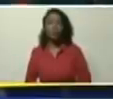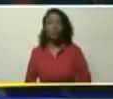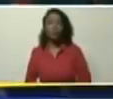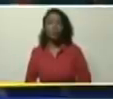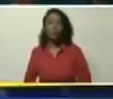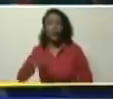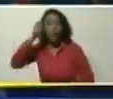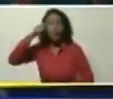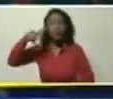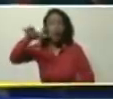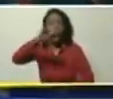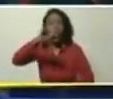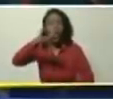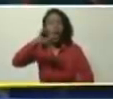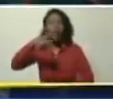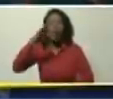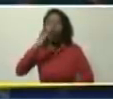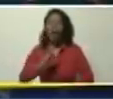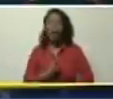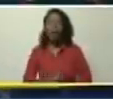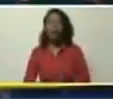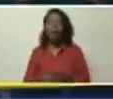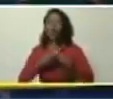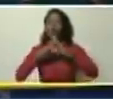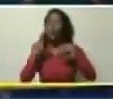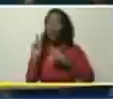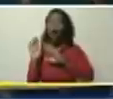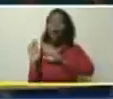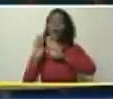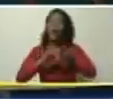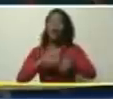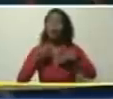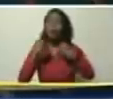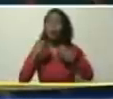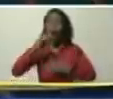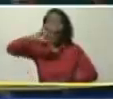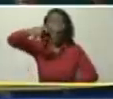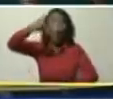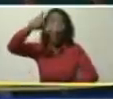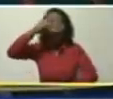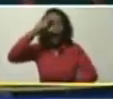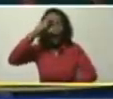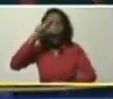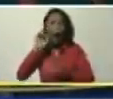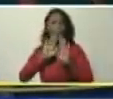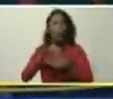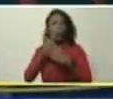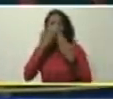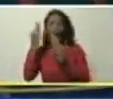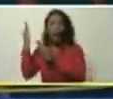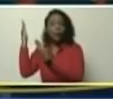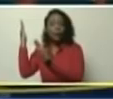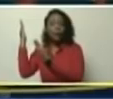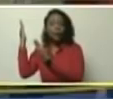al pueblo de Barinas todo su apoyo para Jorge Arriaza Montserrat.